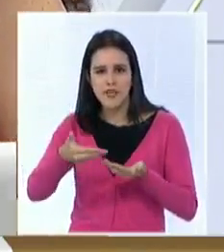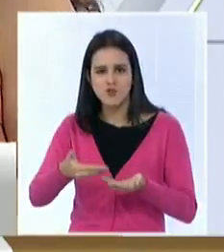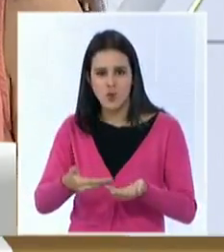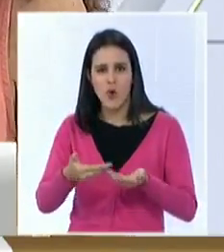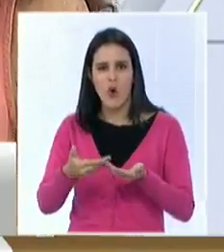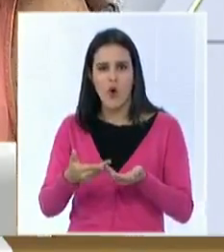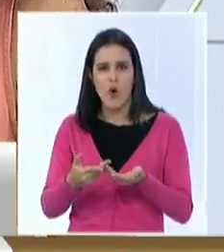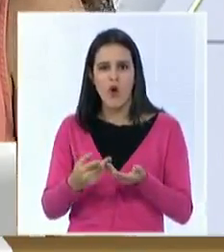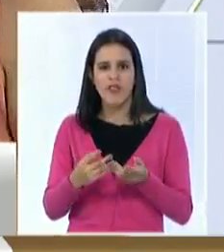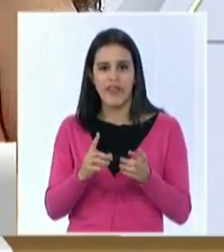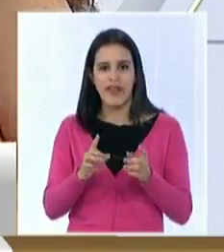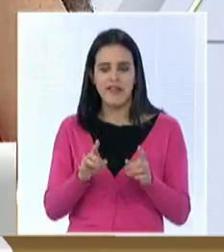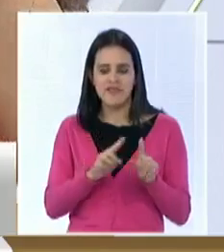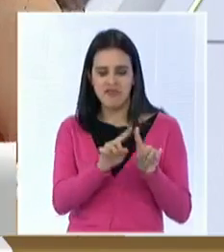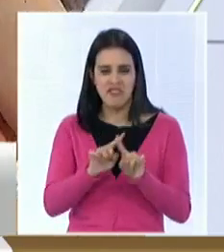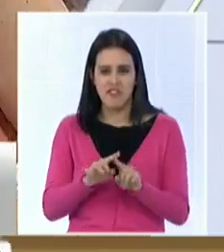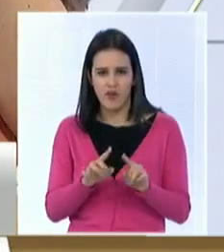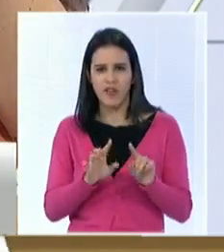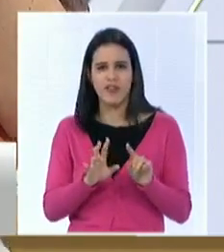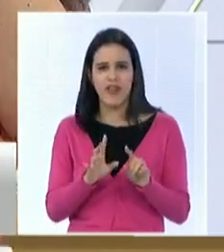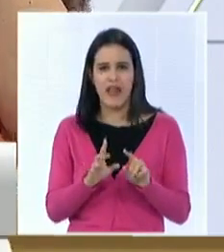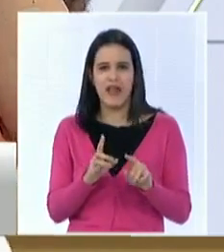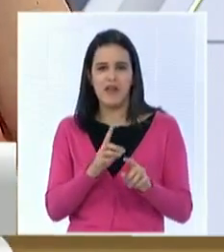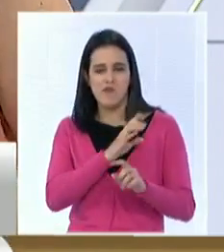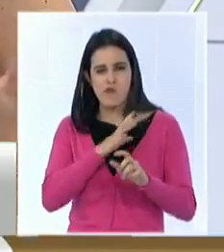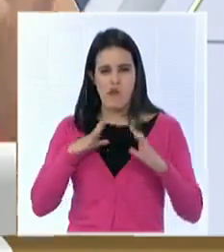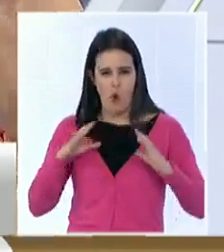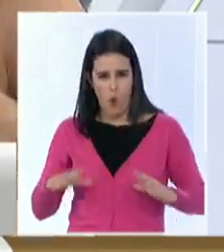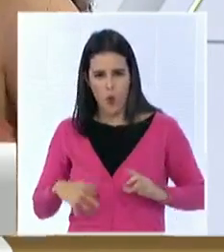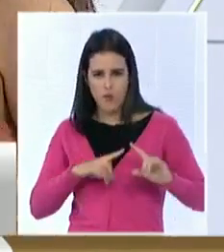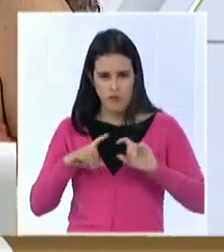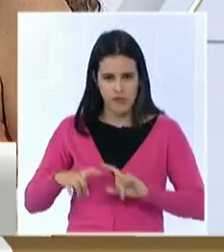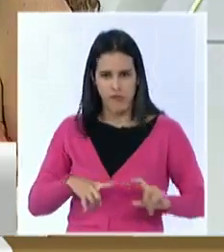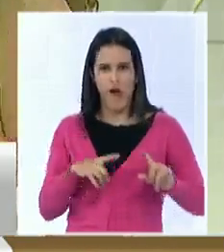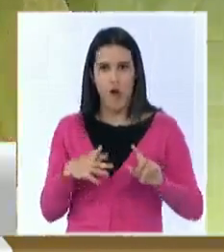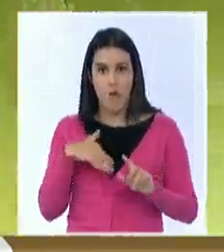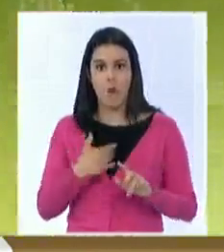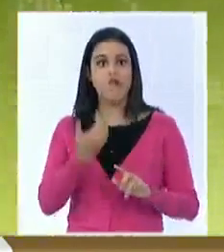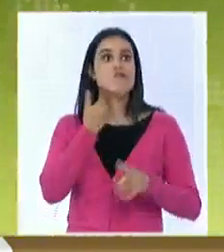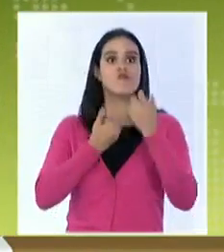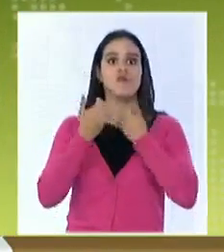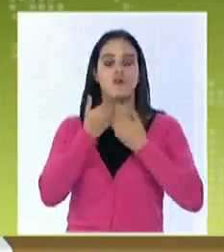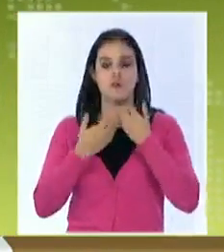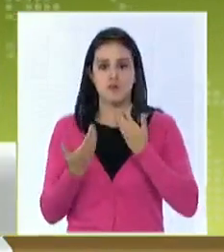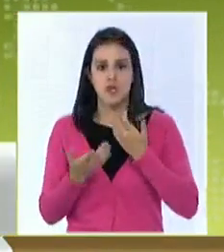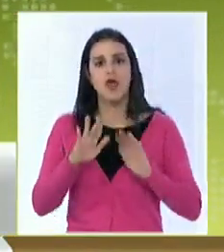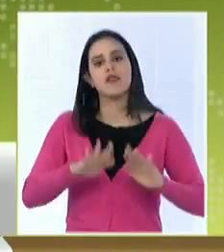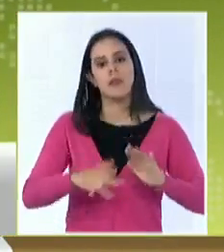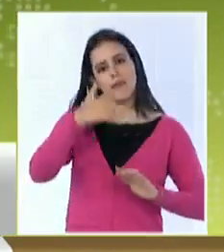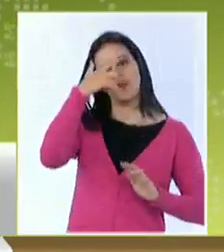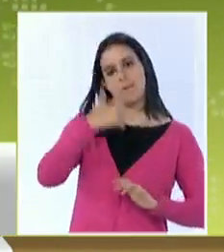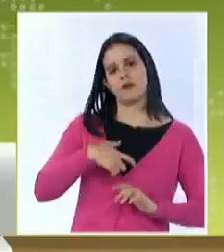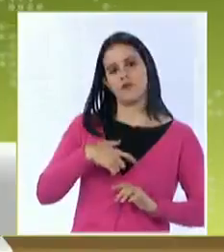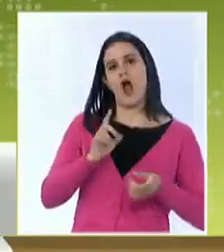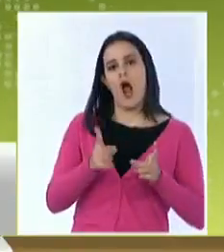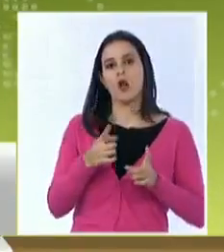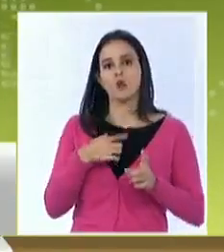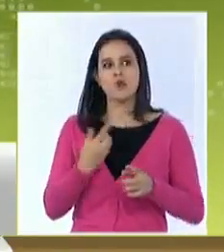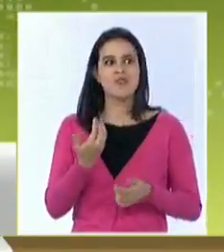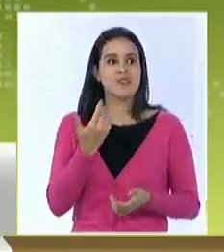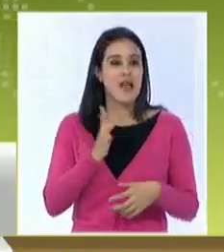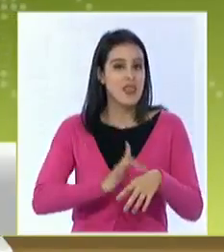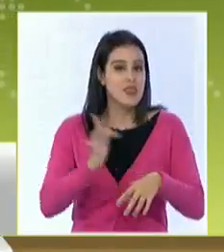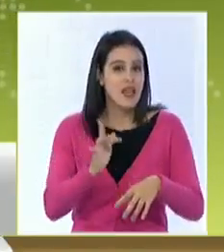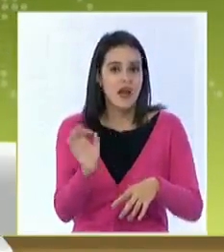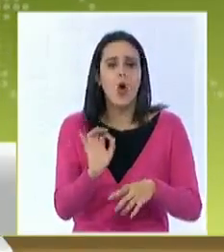de producir enfermedades. Esas enfermedades van a ocurrir en función de cómo está el organismo de quien lo consume. Tienen mayor riesgo, como lo decía el